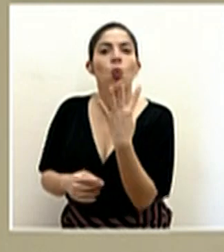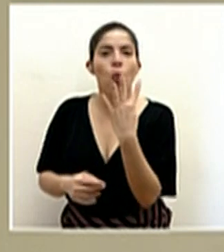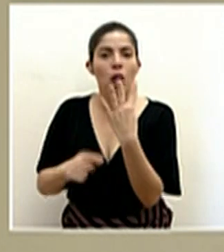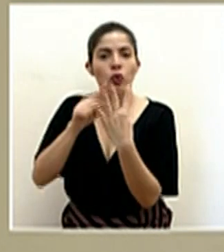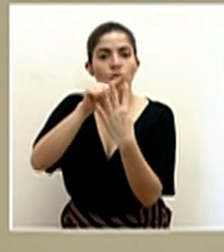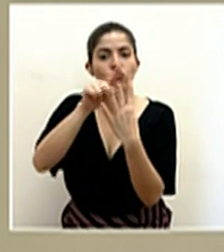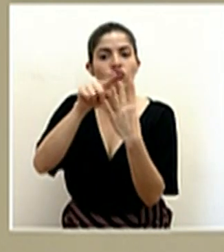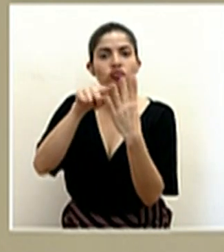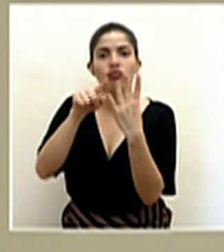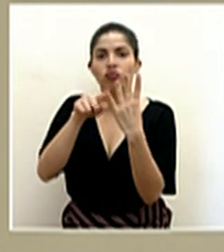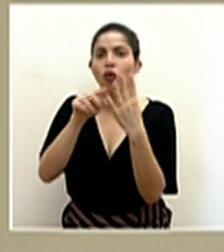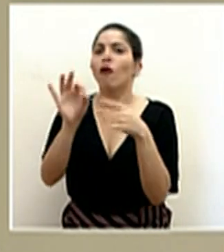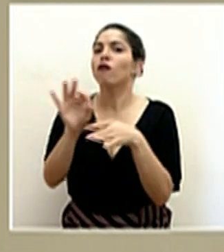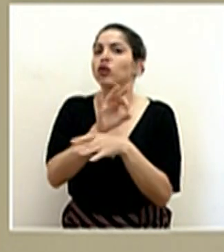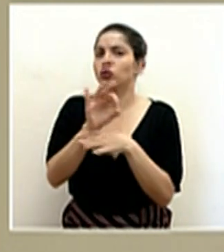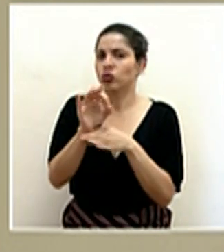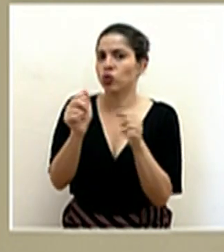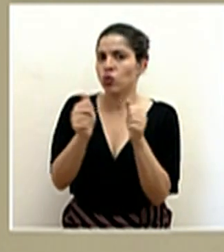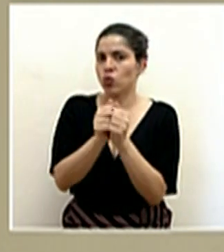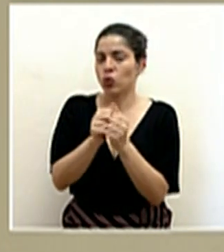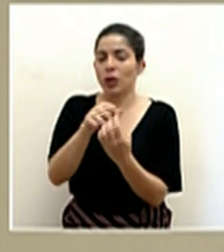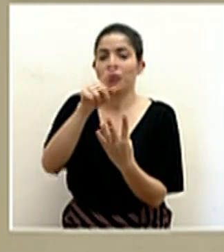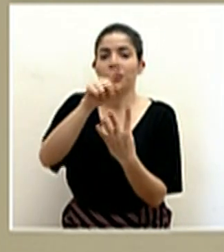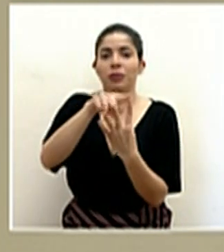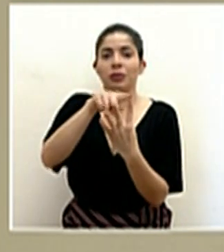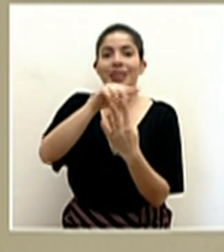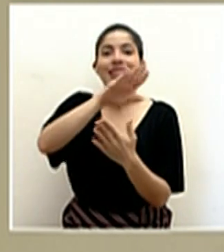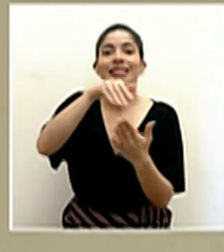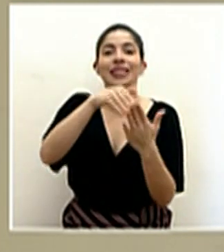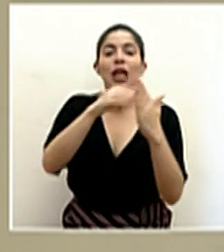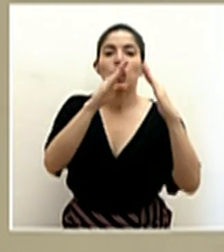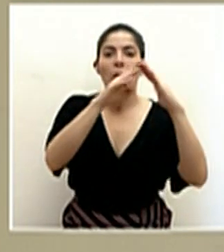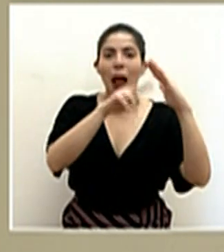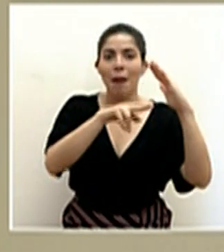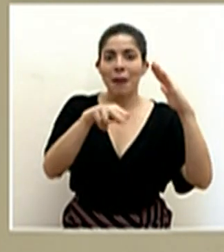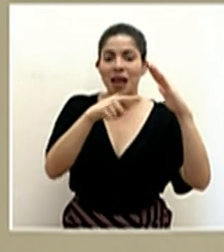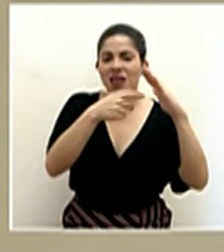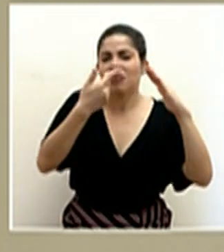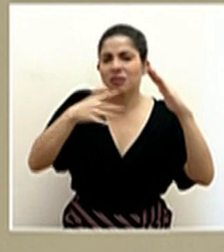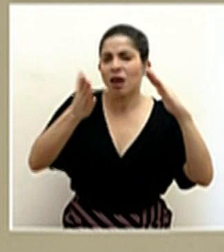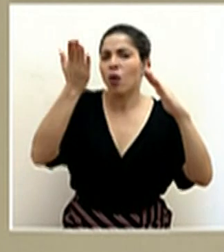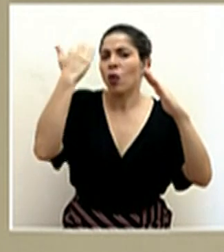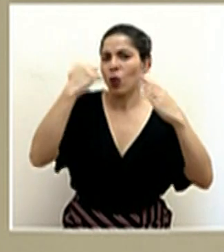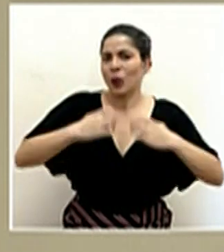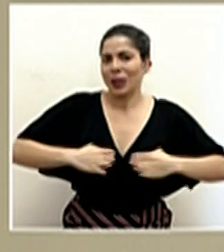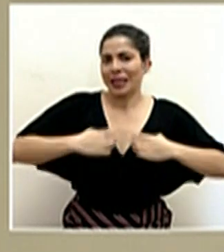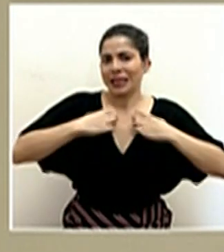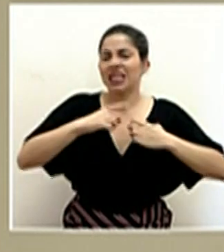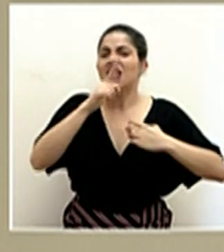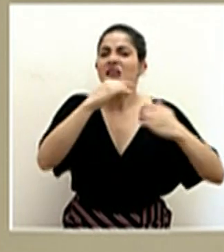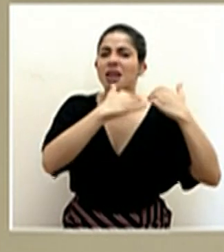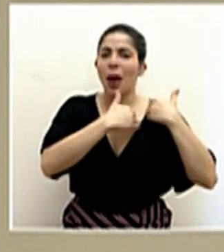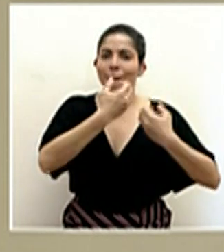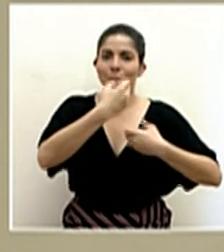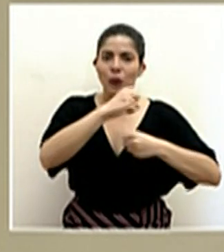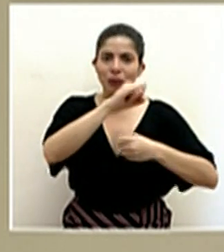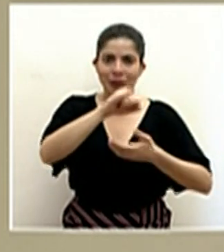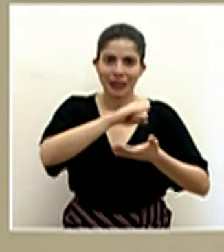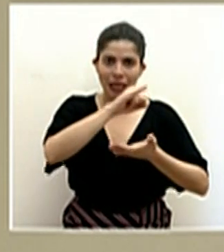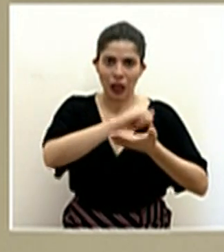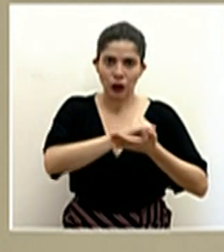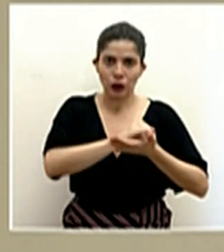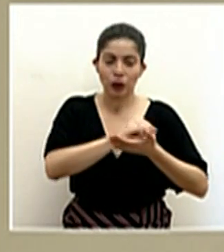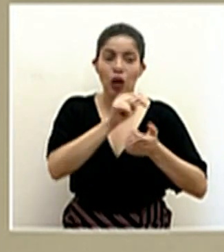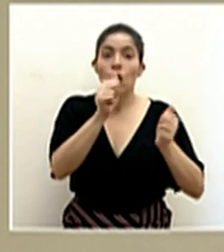que están operando conjuntamente. Una es el centro de albergue, que ya operaba por la Municipalidad de San José